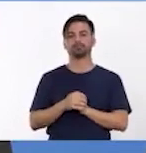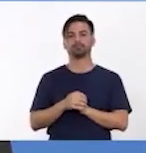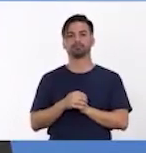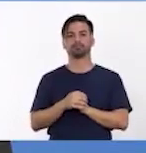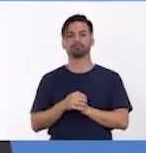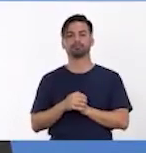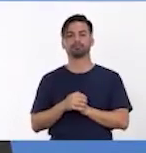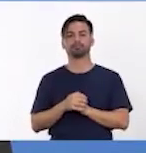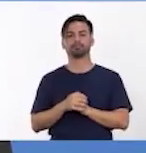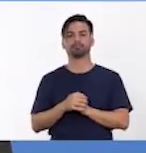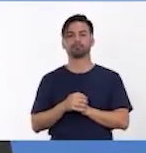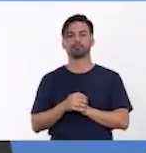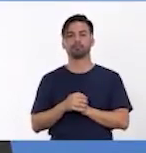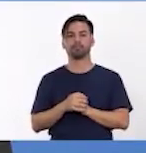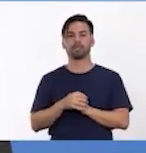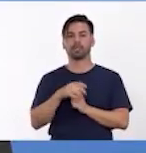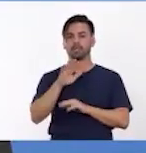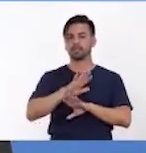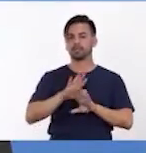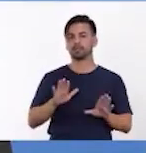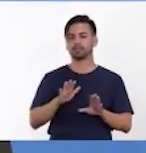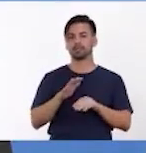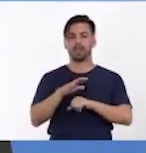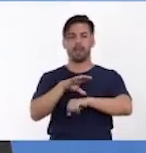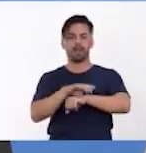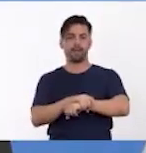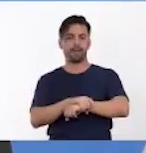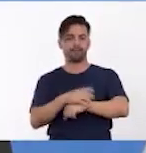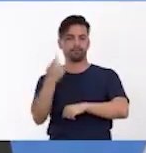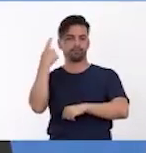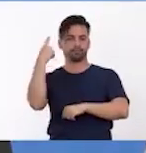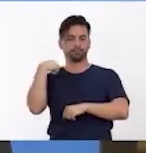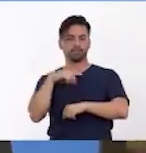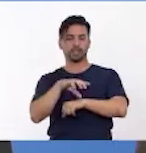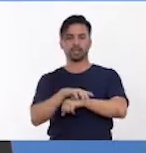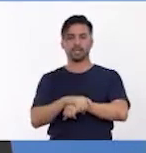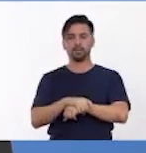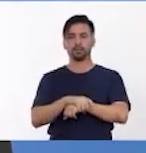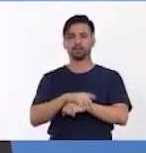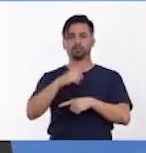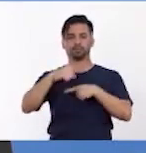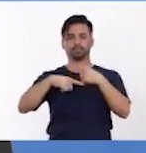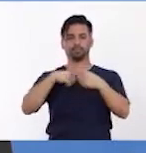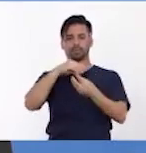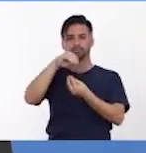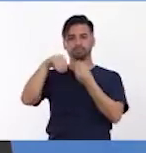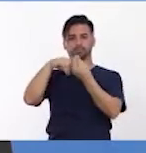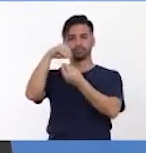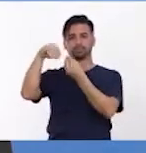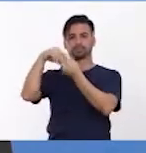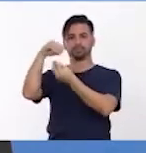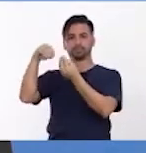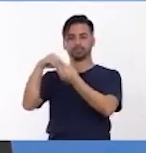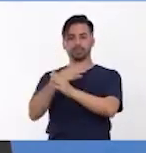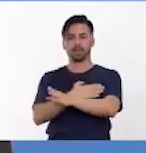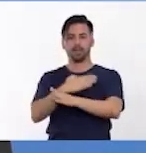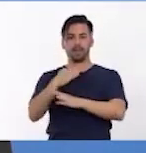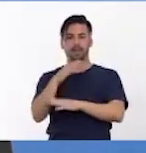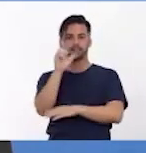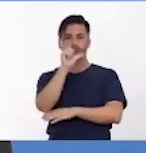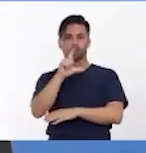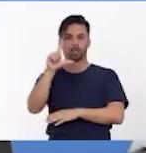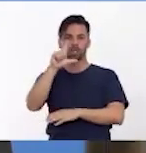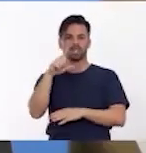destrucciones que hubo, pero eso fue aumentando ya desde la esclavitud al feudalismo, y en el capitalismo los ejemplos son muchos, y los trabajos de ustedes deben